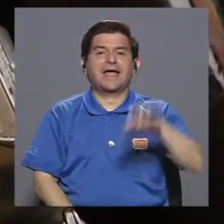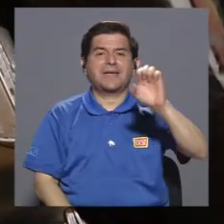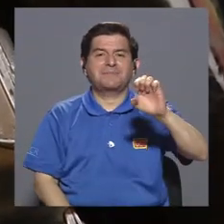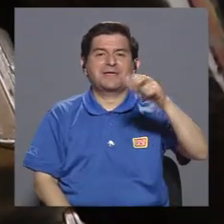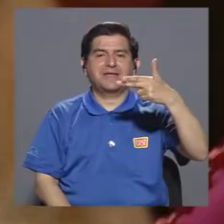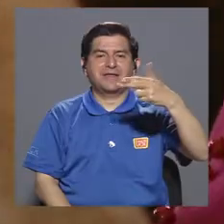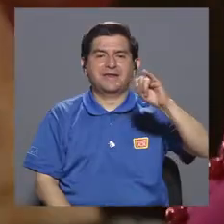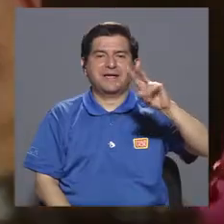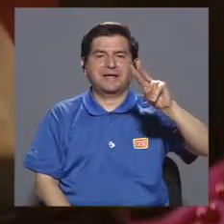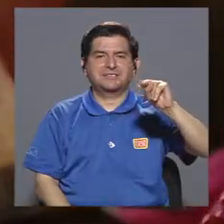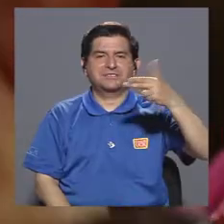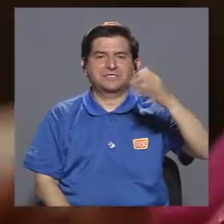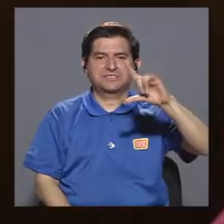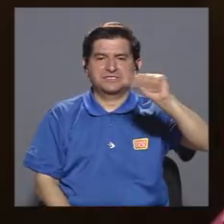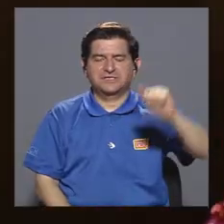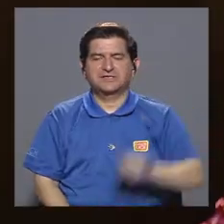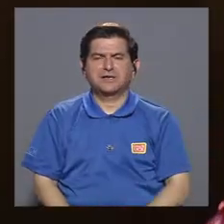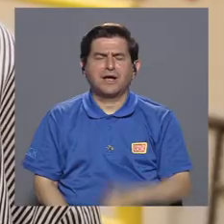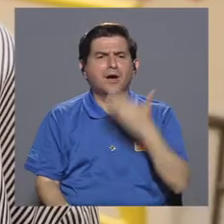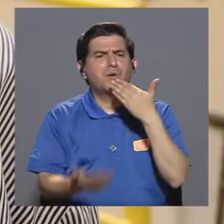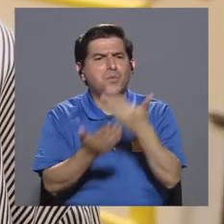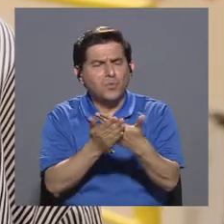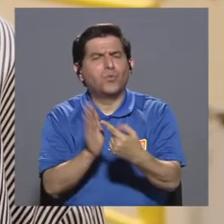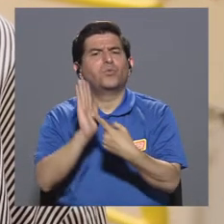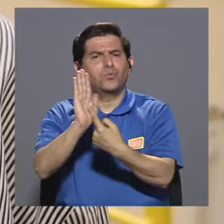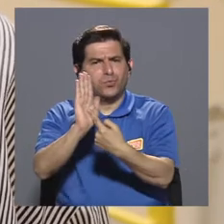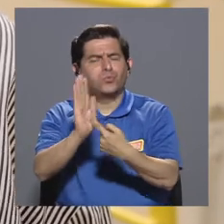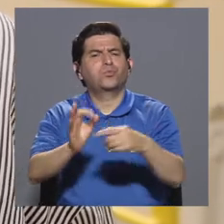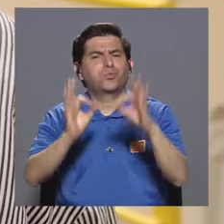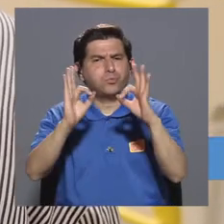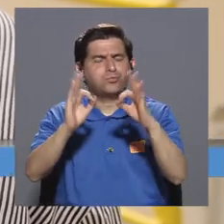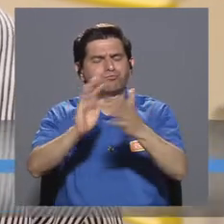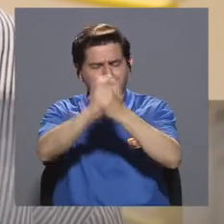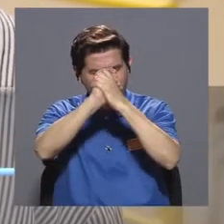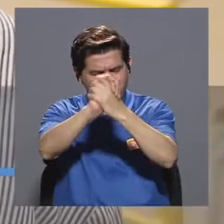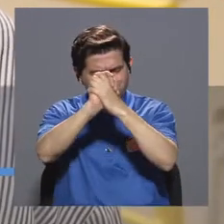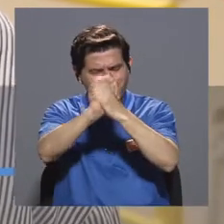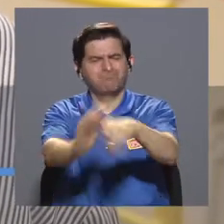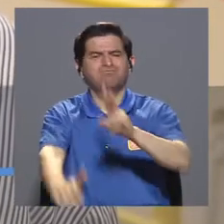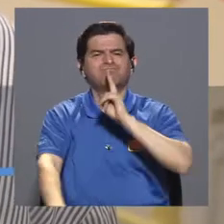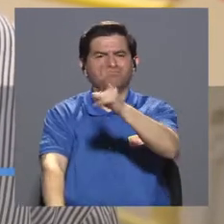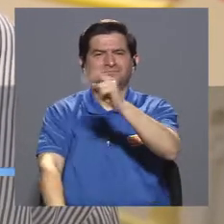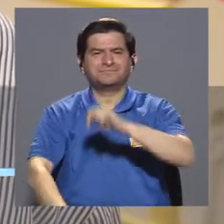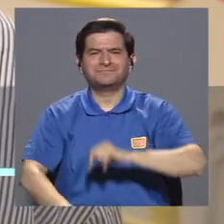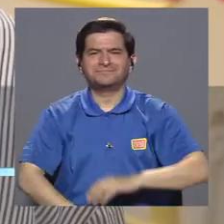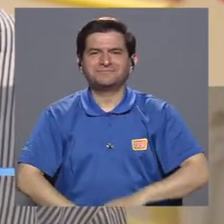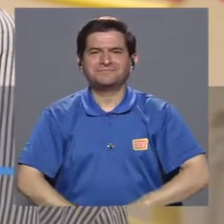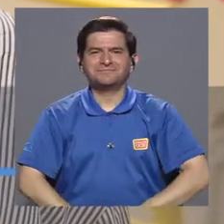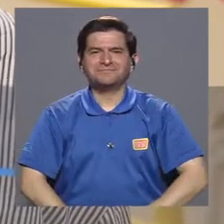Emilia Chinchilla. Muy buenas presentaciones, los felicito en verdad.